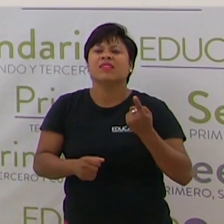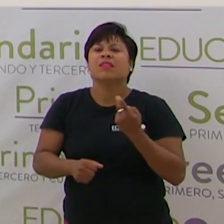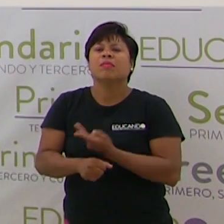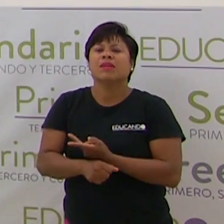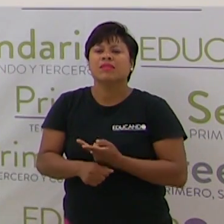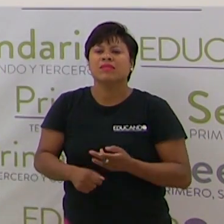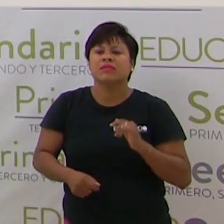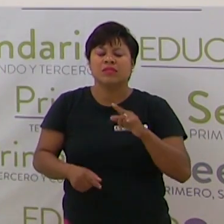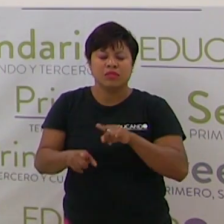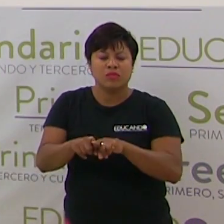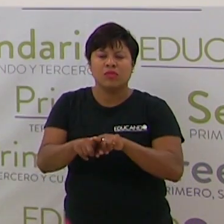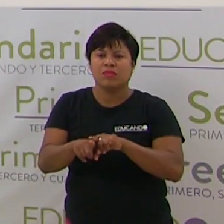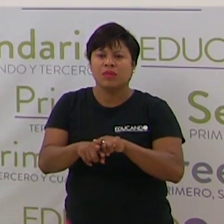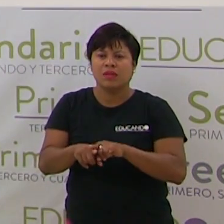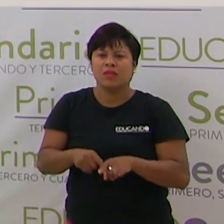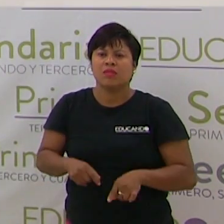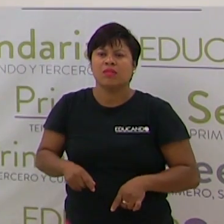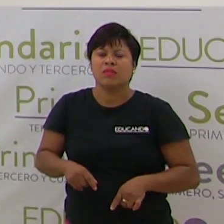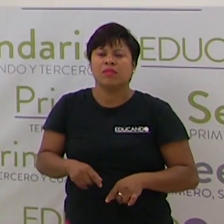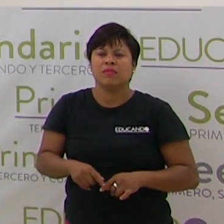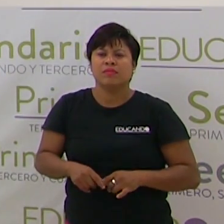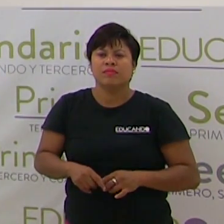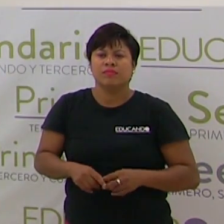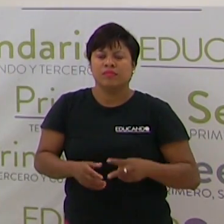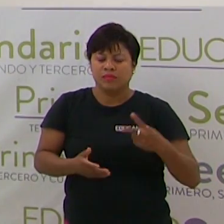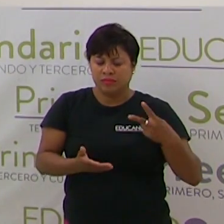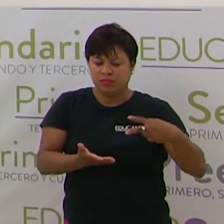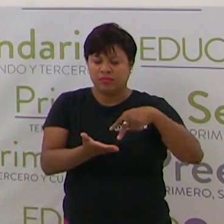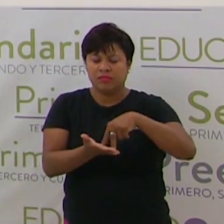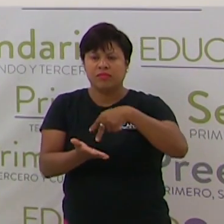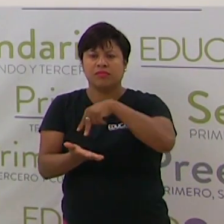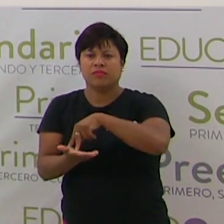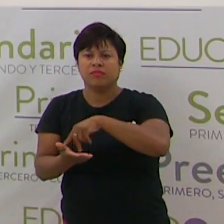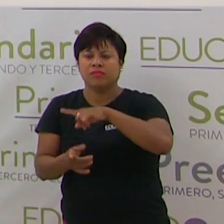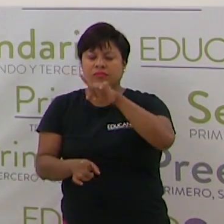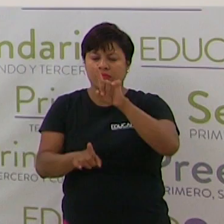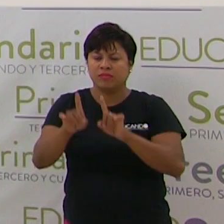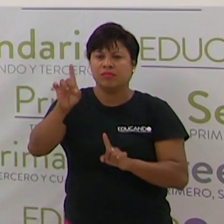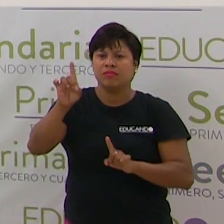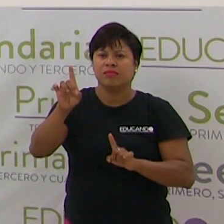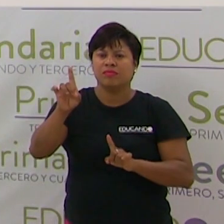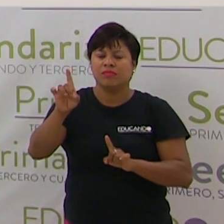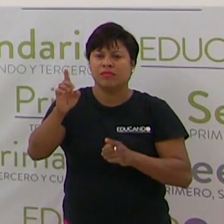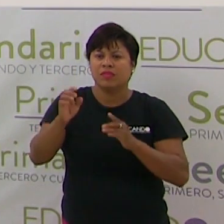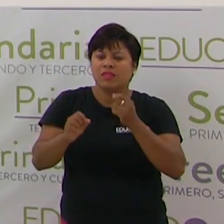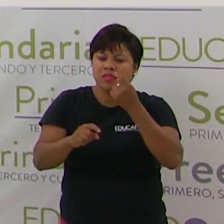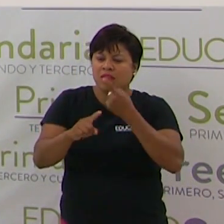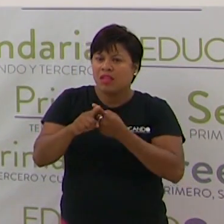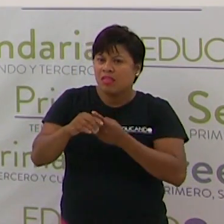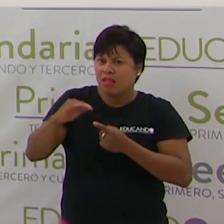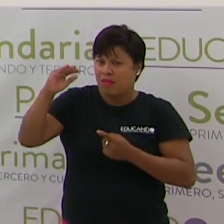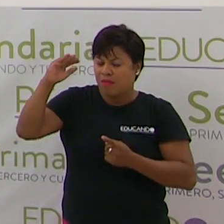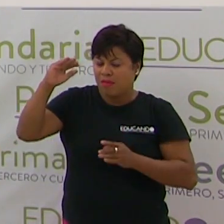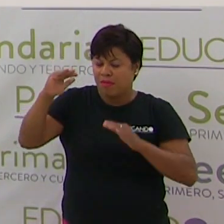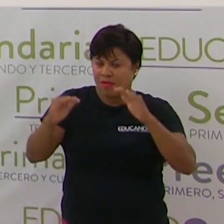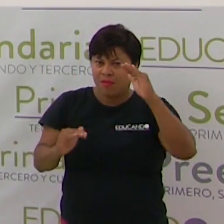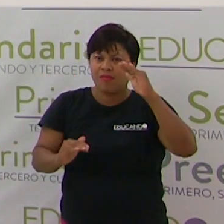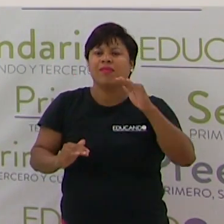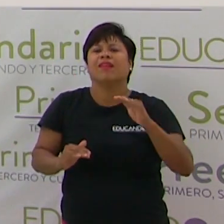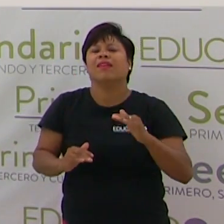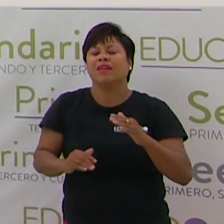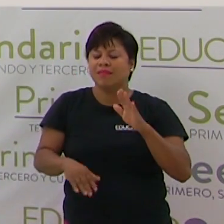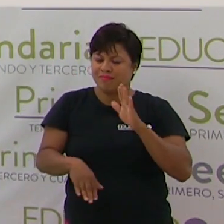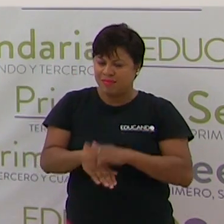tu hermano mayor y tú se suben? ¿Quién queda arriba y quién queda abajo? Ay, pues el que está